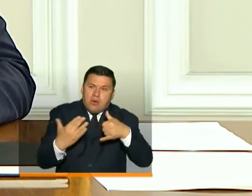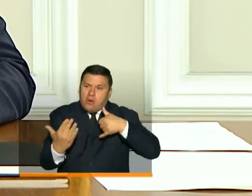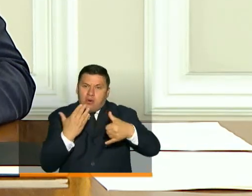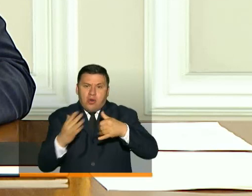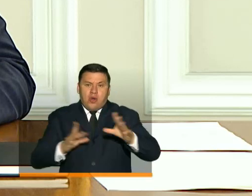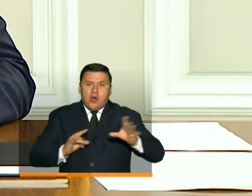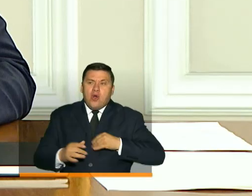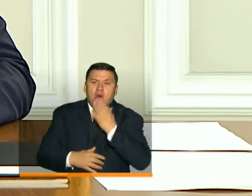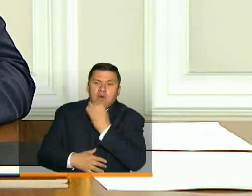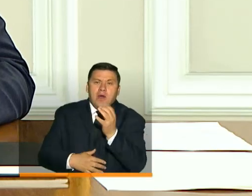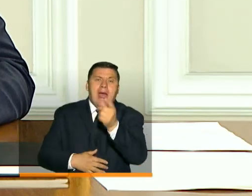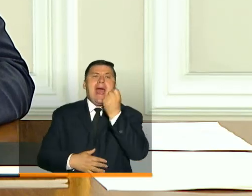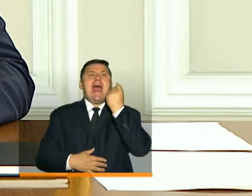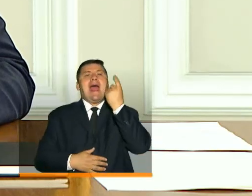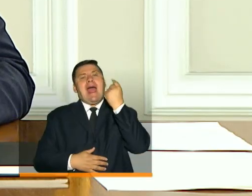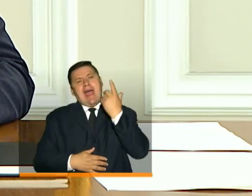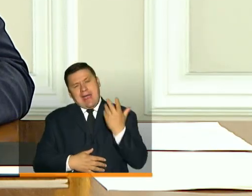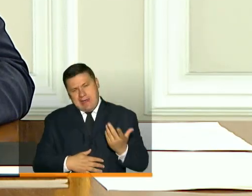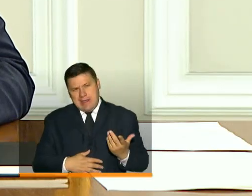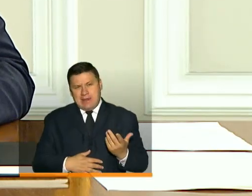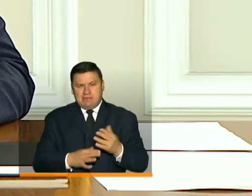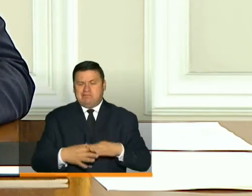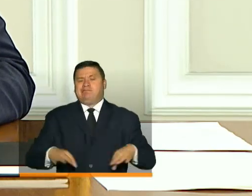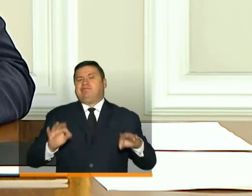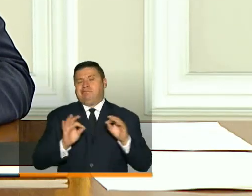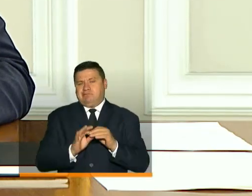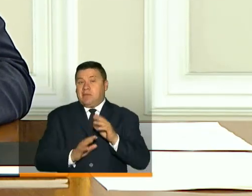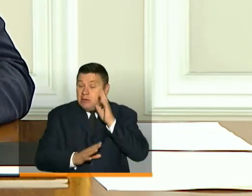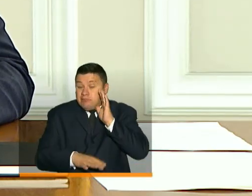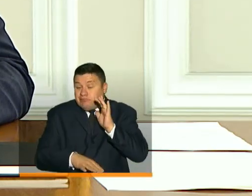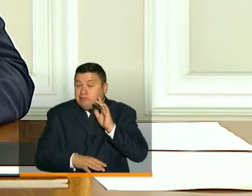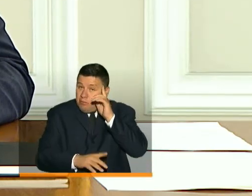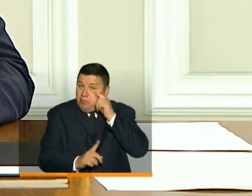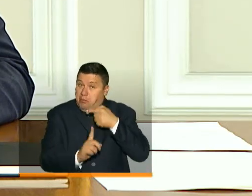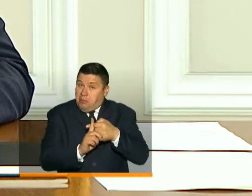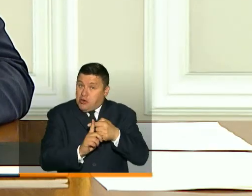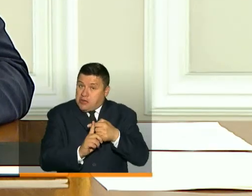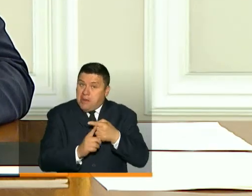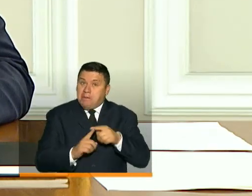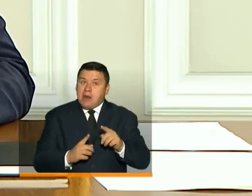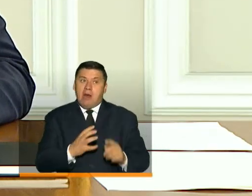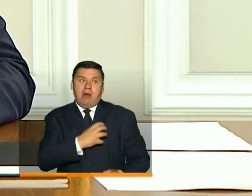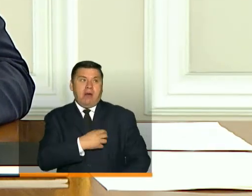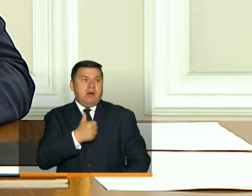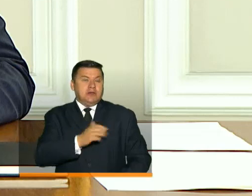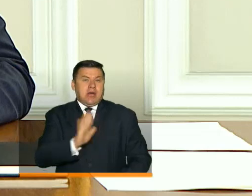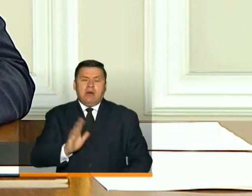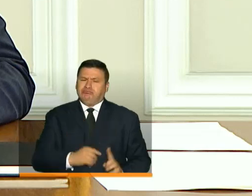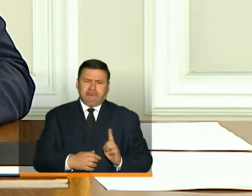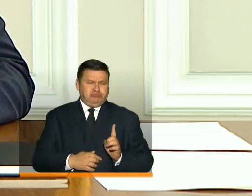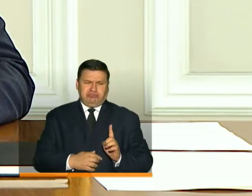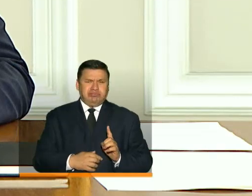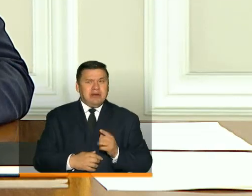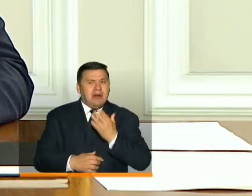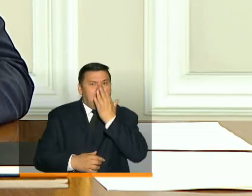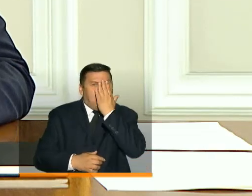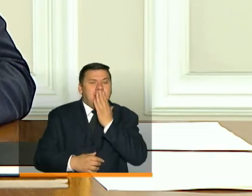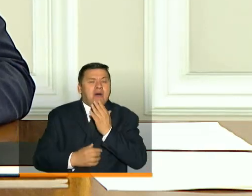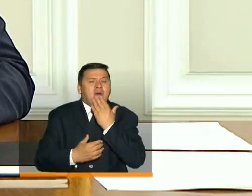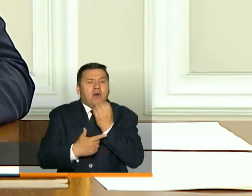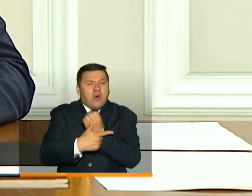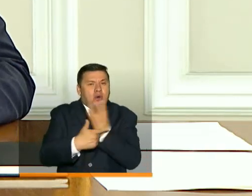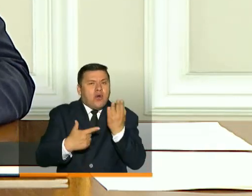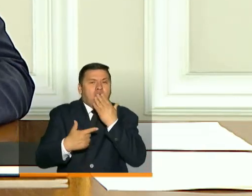es para que entendamos que hay razones para ser optimistas, pero no podemos ser triunfalistas, y nos muestra también la tendencia